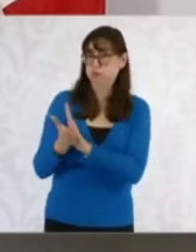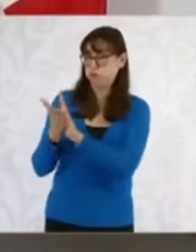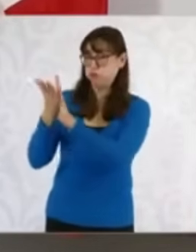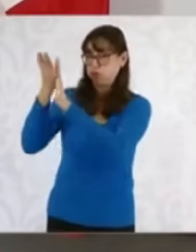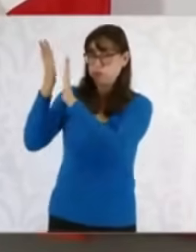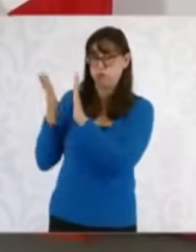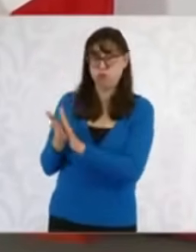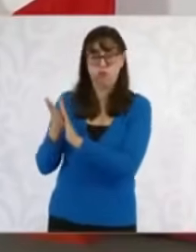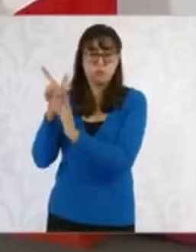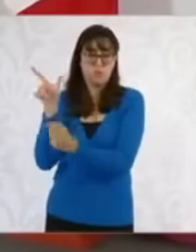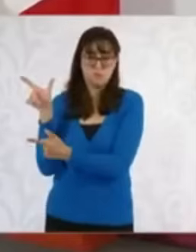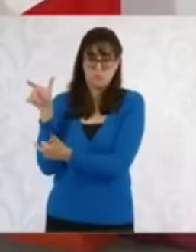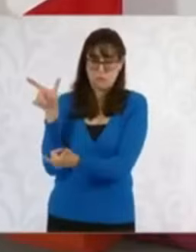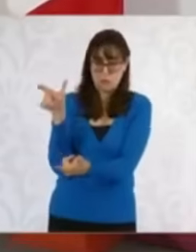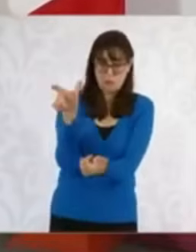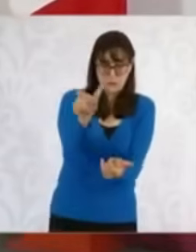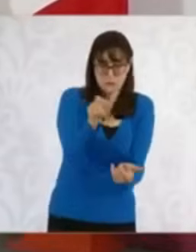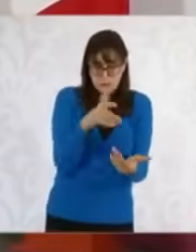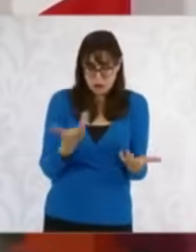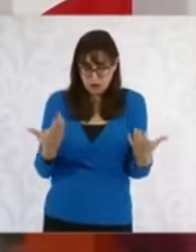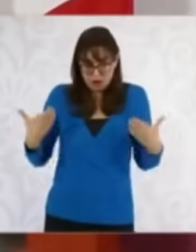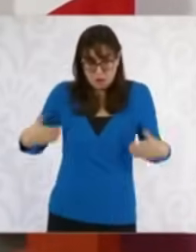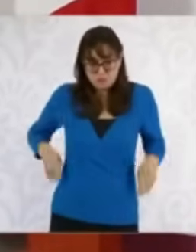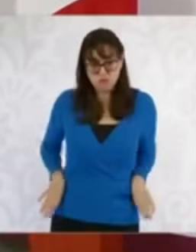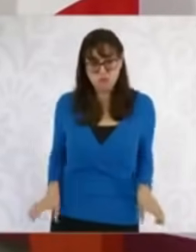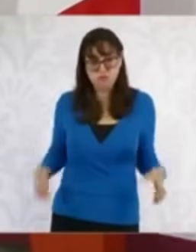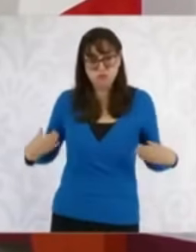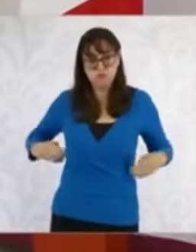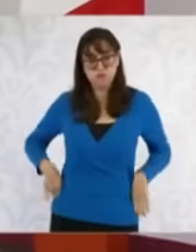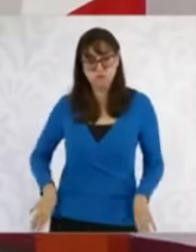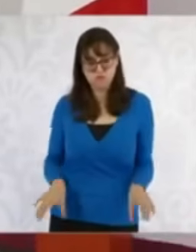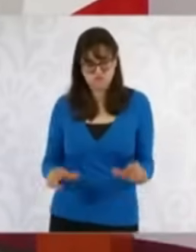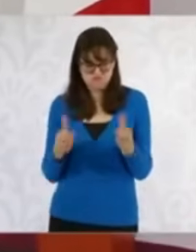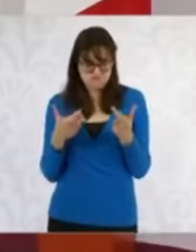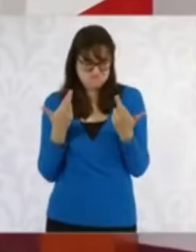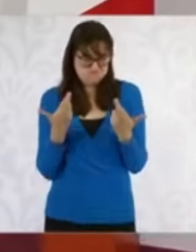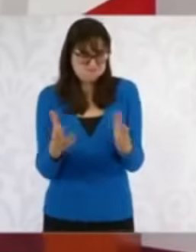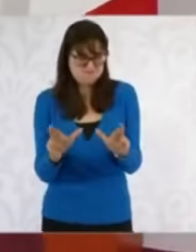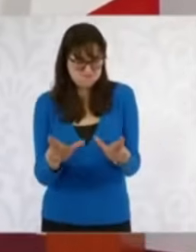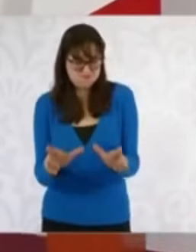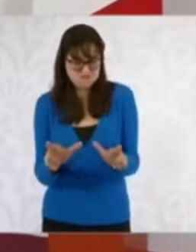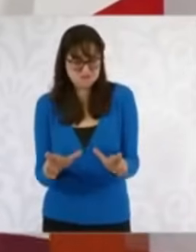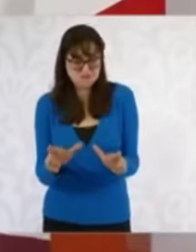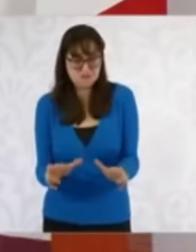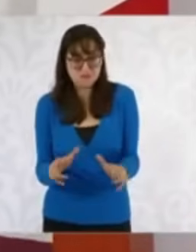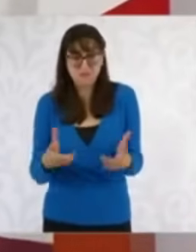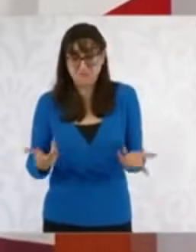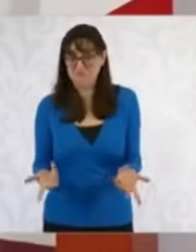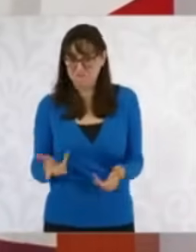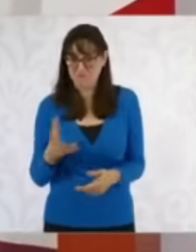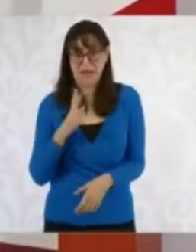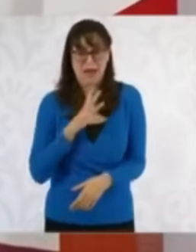ilegalmente a costa pues de la corrupción inmobiliaria. Entonces, eso